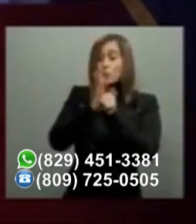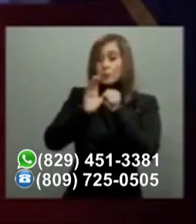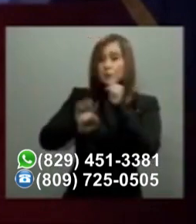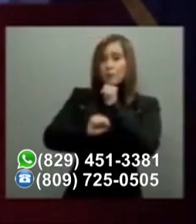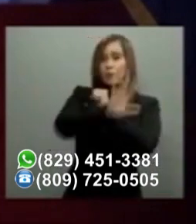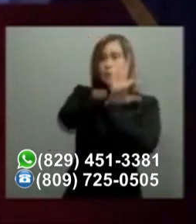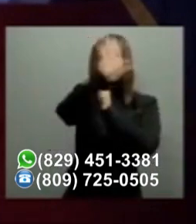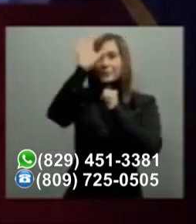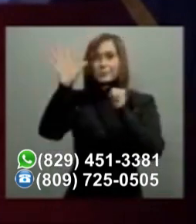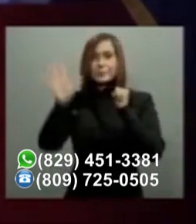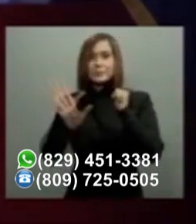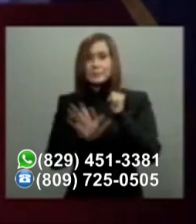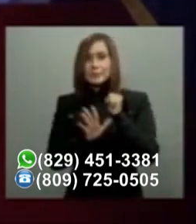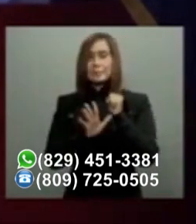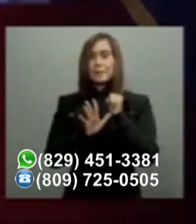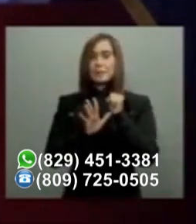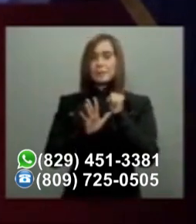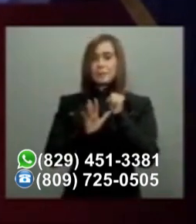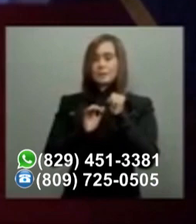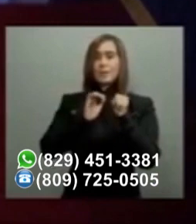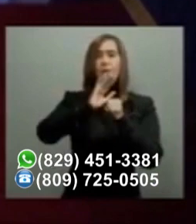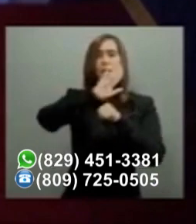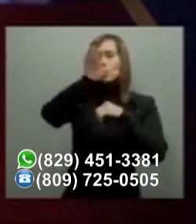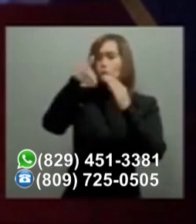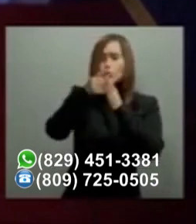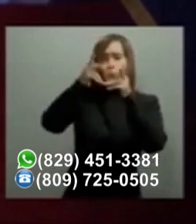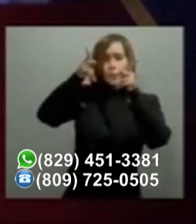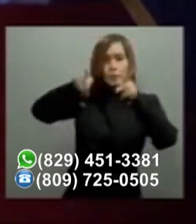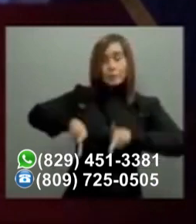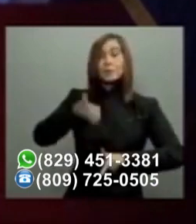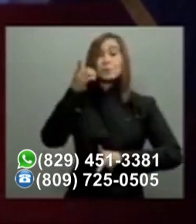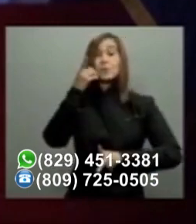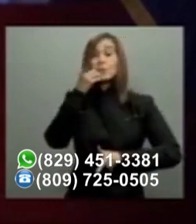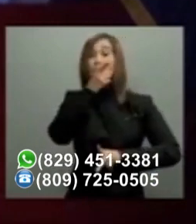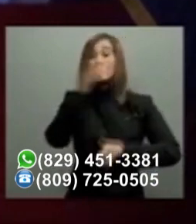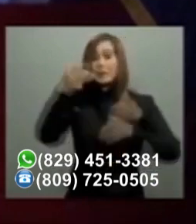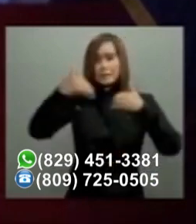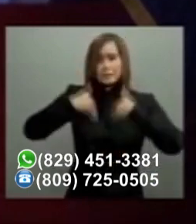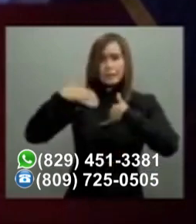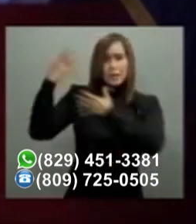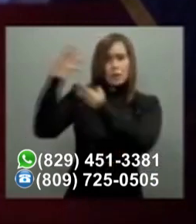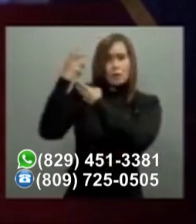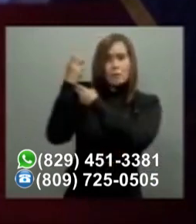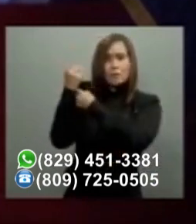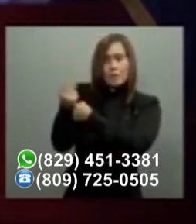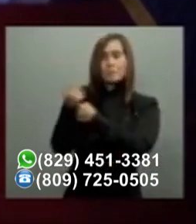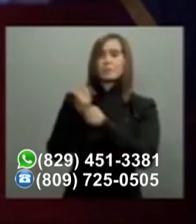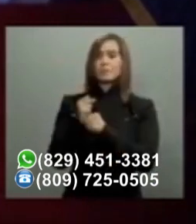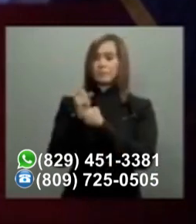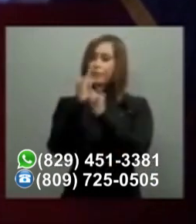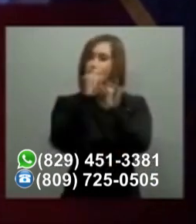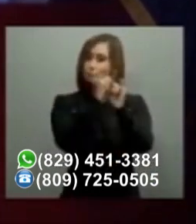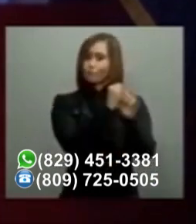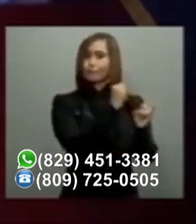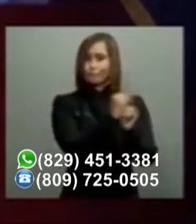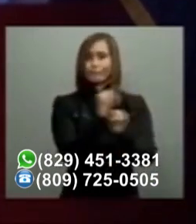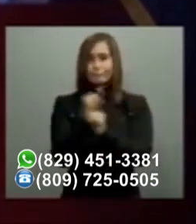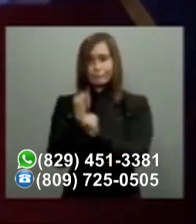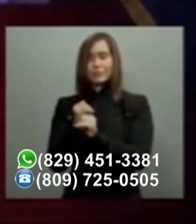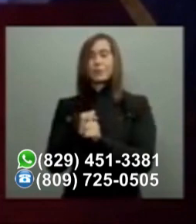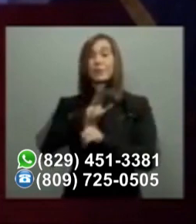estrategia y comunicación gubernamental disposición que está contenida en el